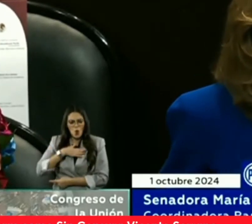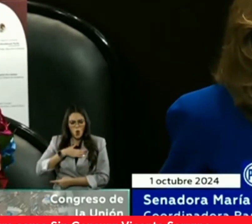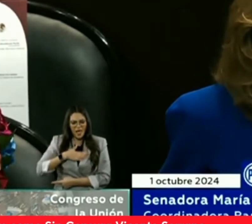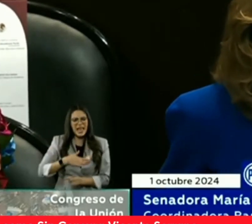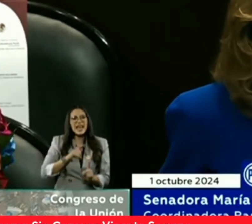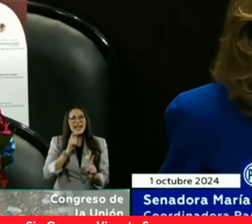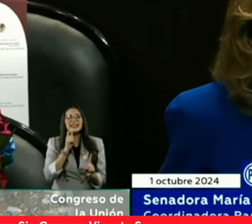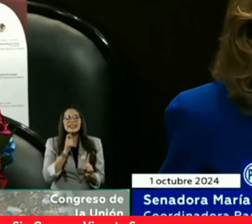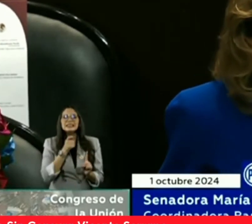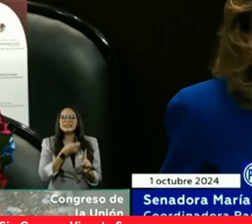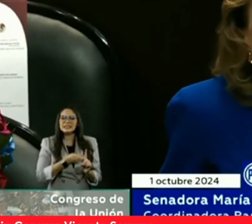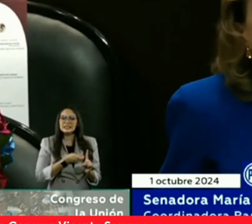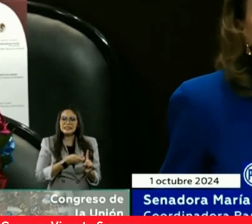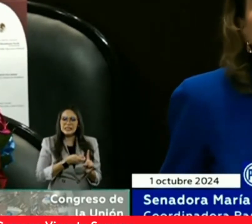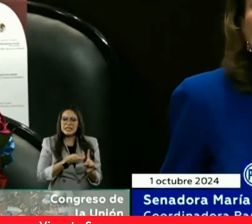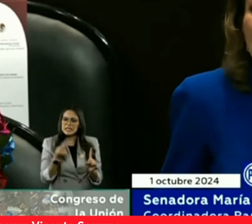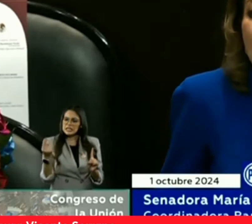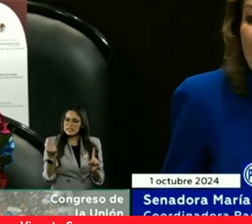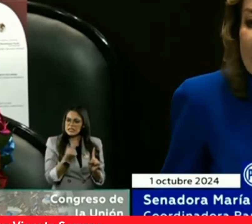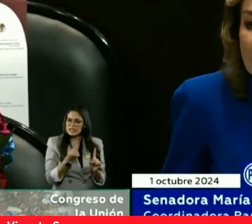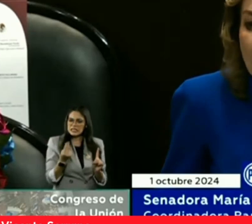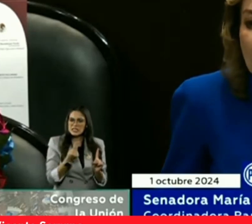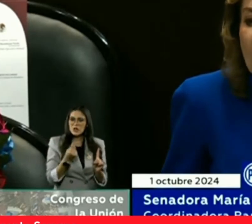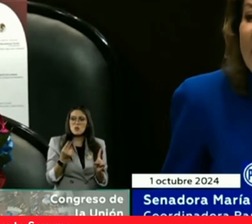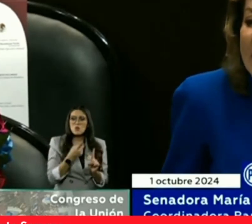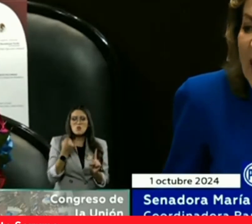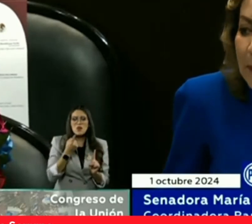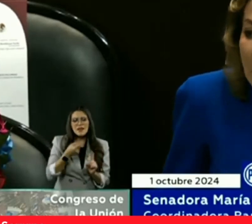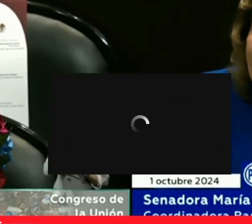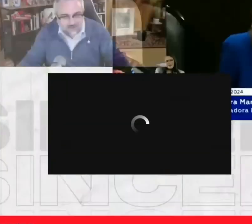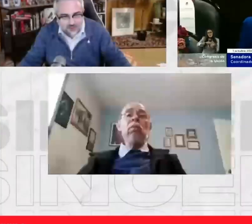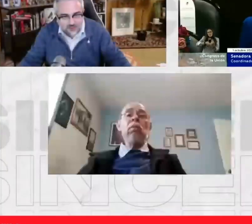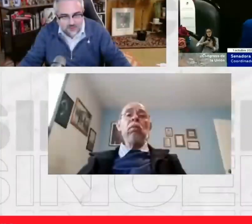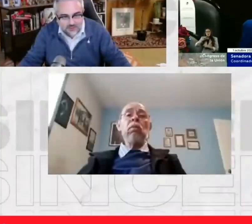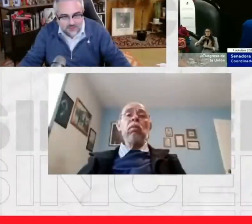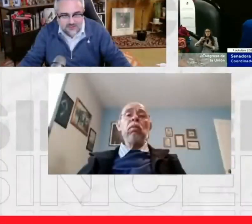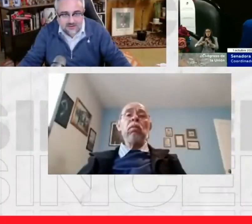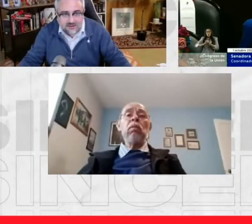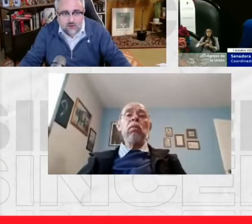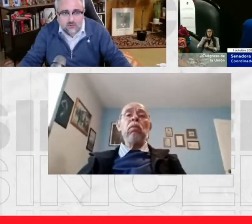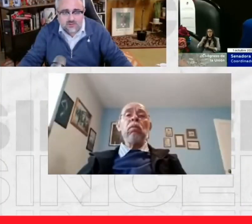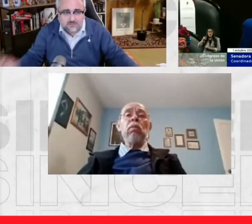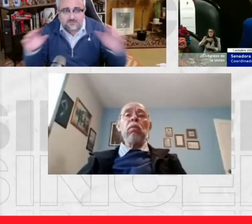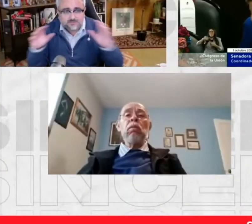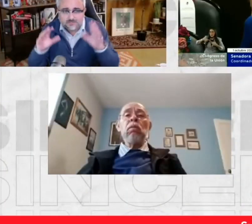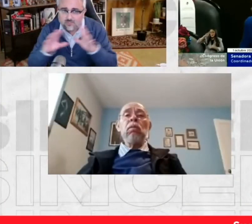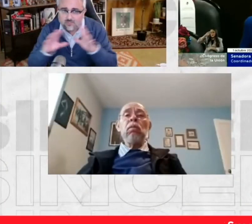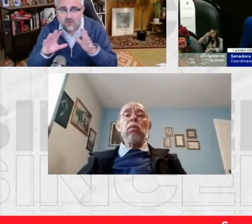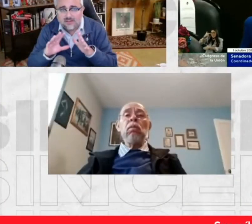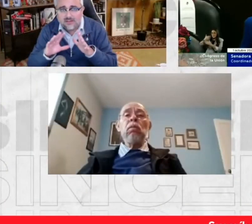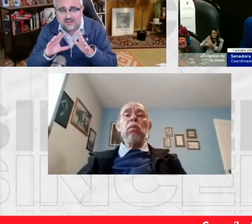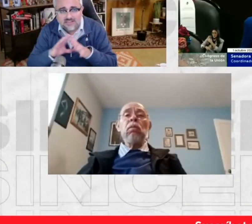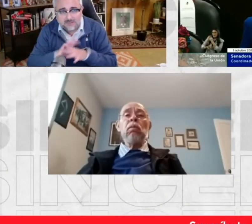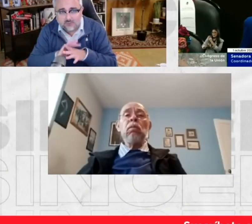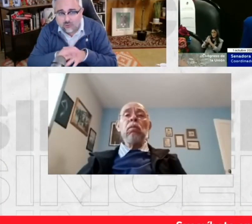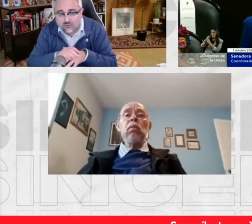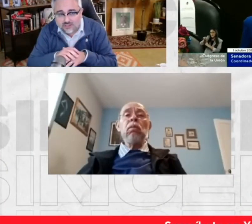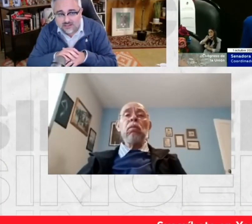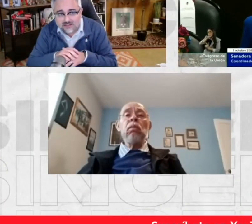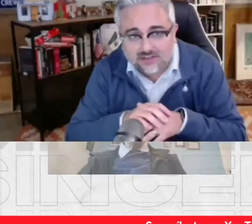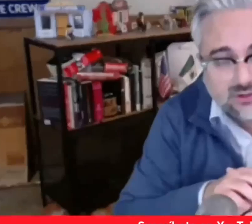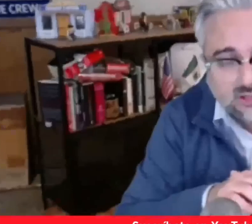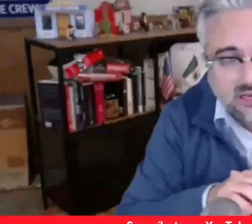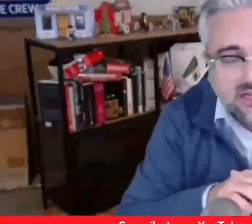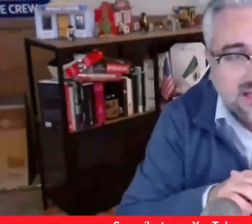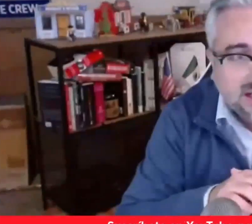una diferencia, se lo comento también a Paco Cruz, al maestro José Reveles, al querido Vicente Serrano, cómo es que hubo una diferencia absoluta